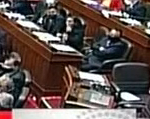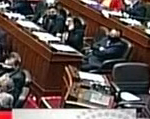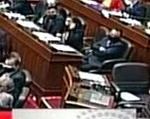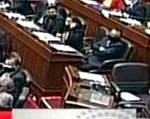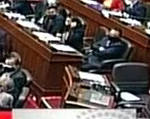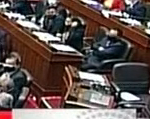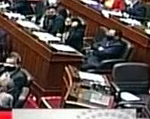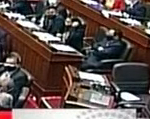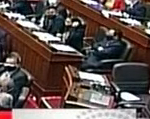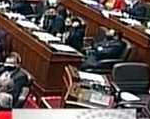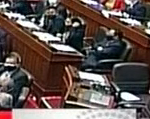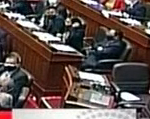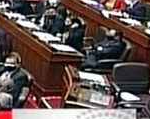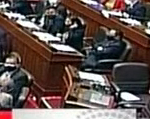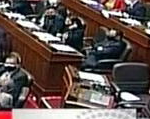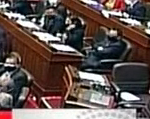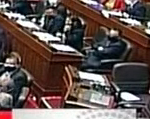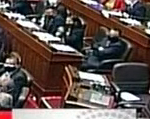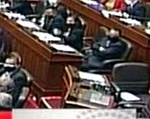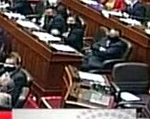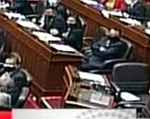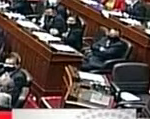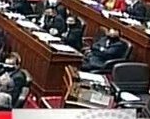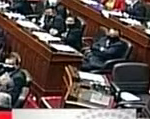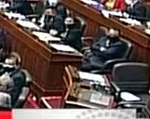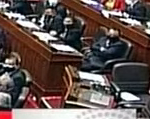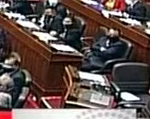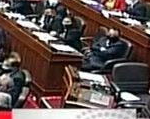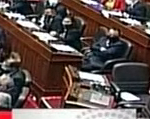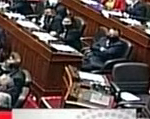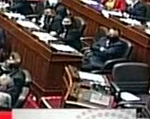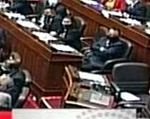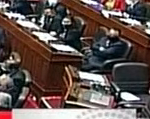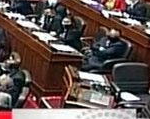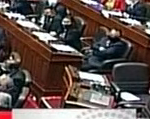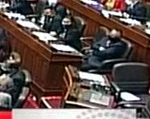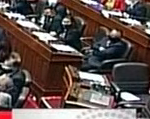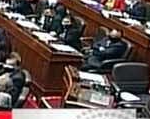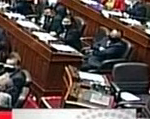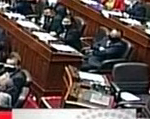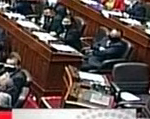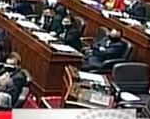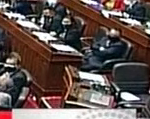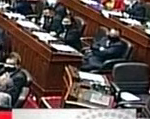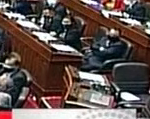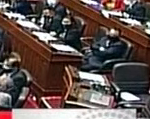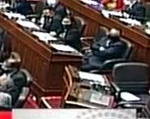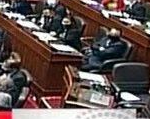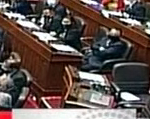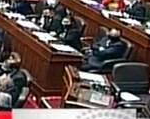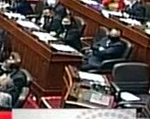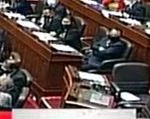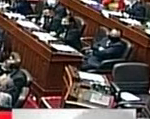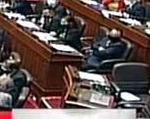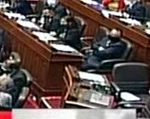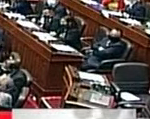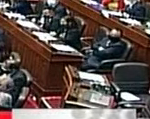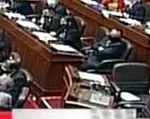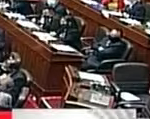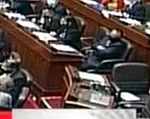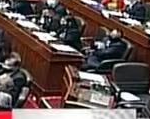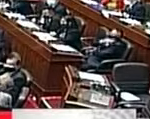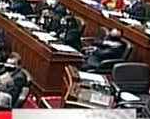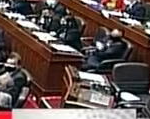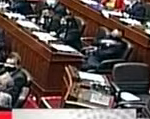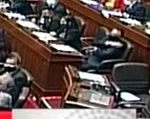Gracias, señora presidenta. Un saludo a la Premier y a los ministros del gabinete. Voy a dar a conocer la posición de nuestra